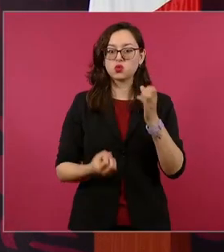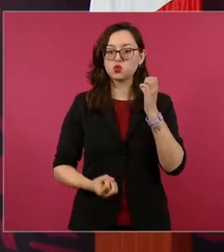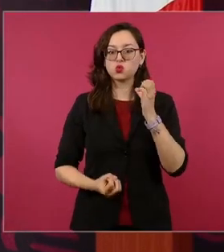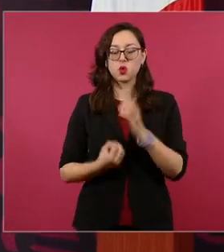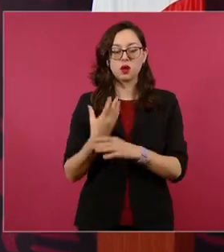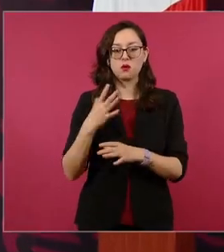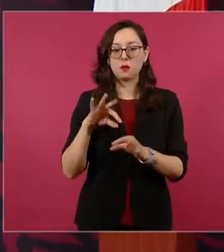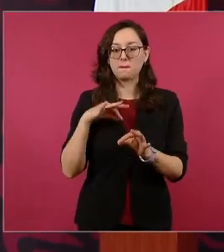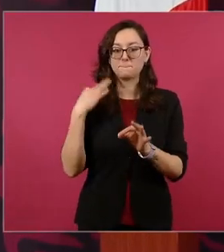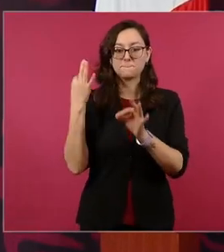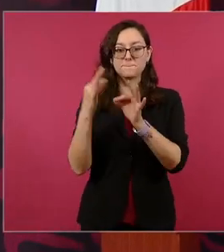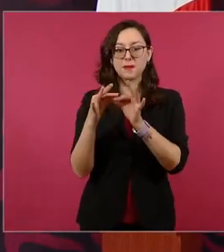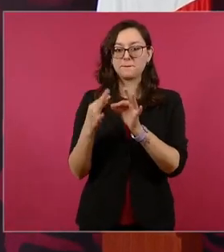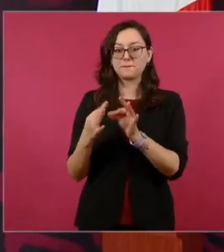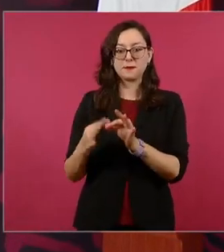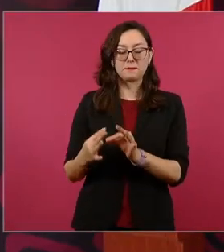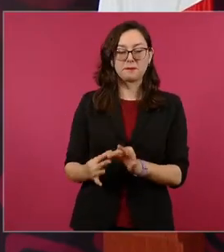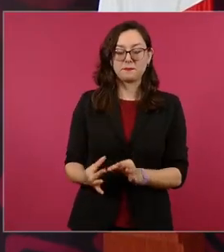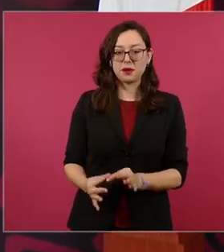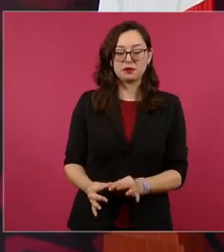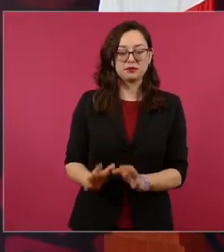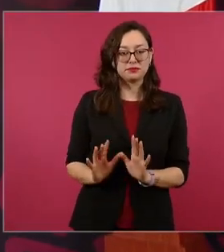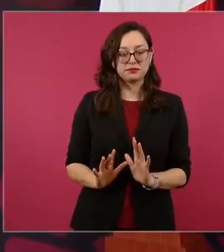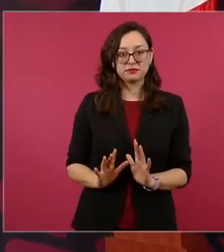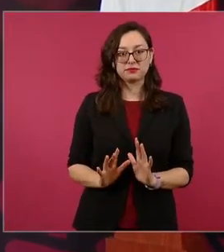con una carretera